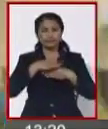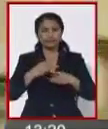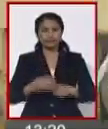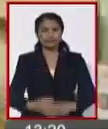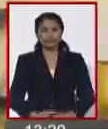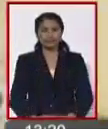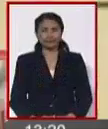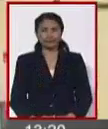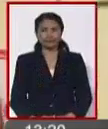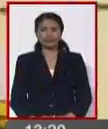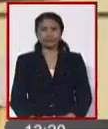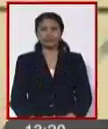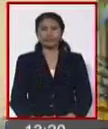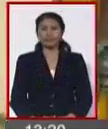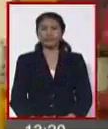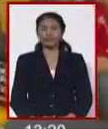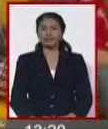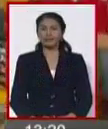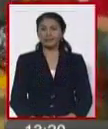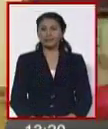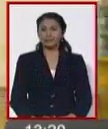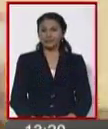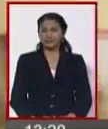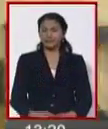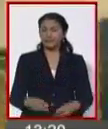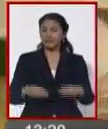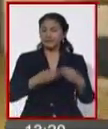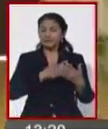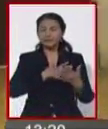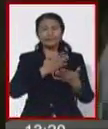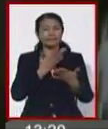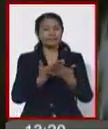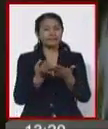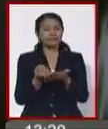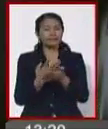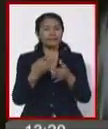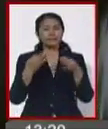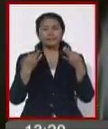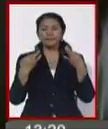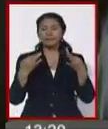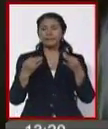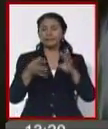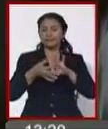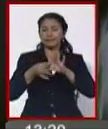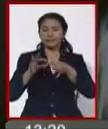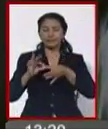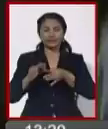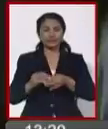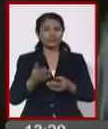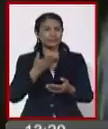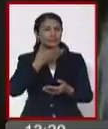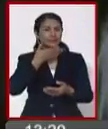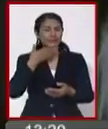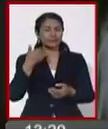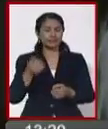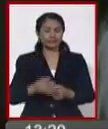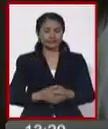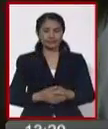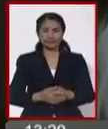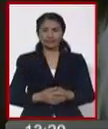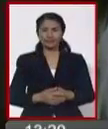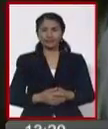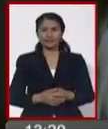cinta. Sí. ¿Vas a dar lo mejor de ti en estos nuevos Juegos Olímpicos? Sí, voy a ser muy